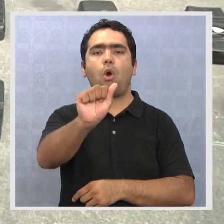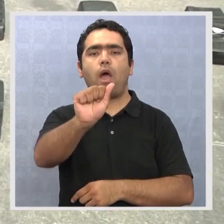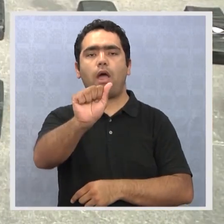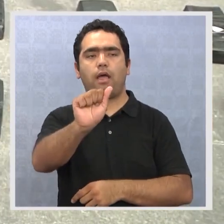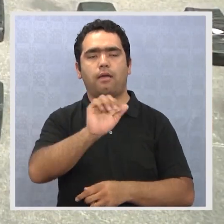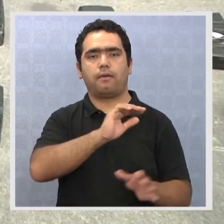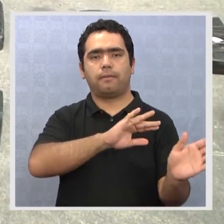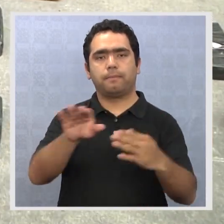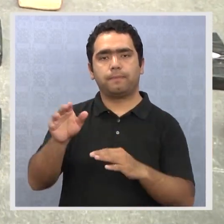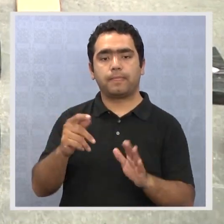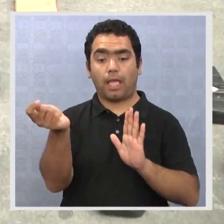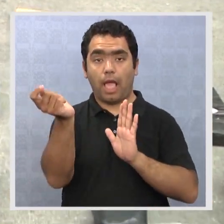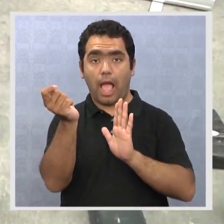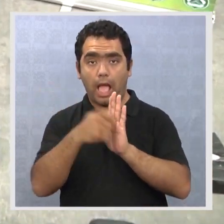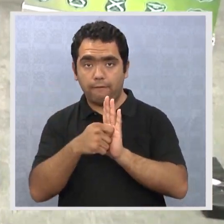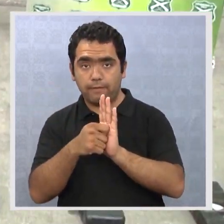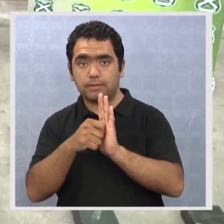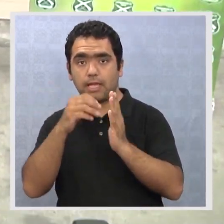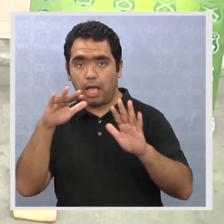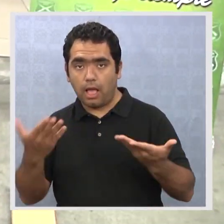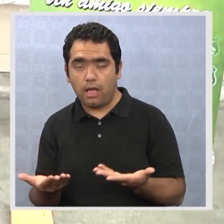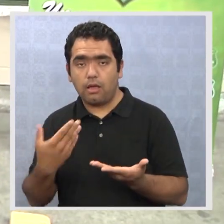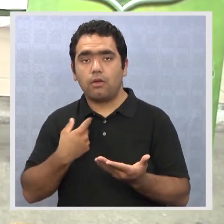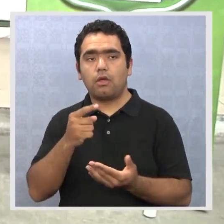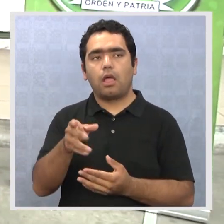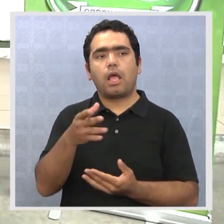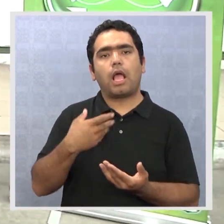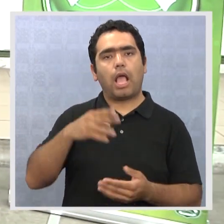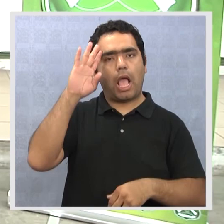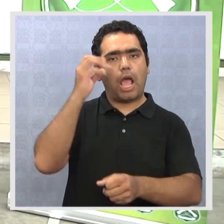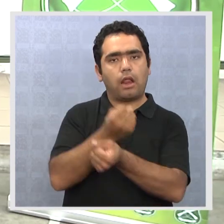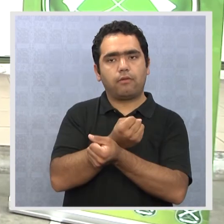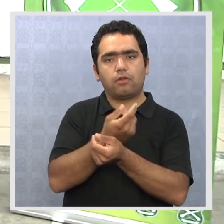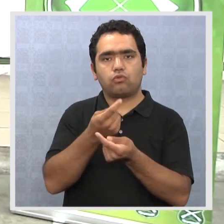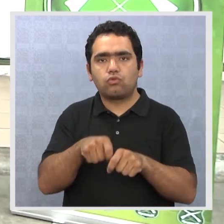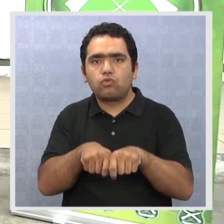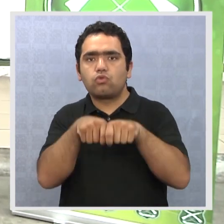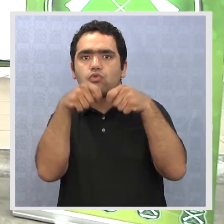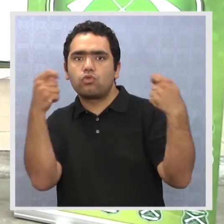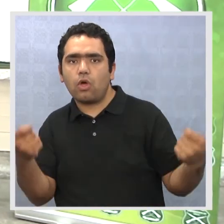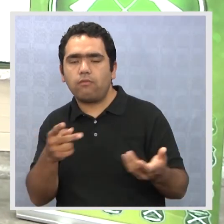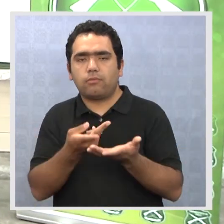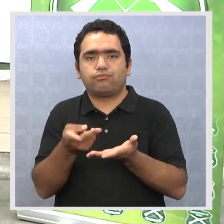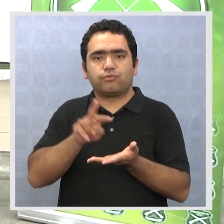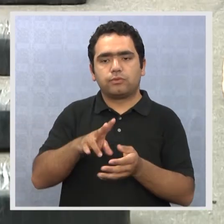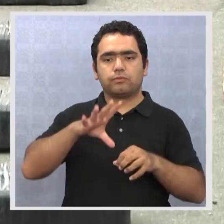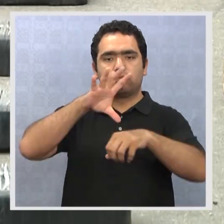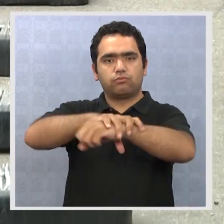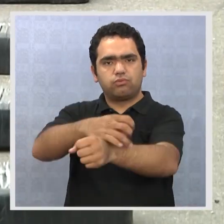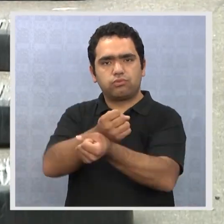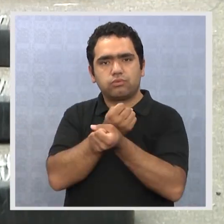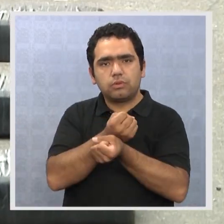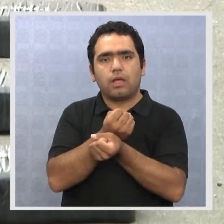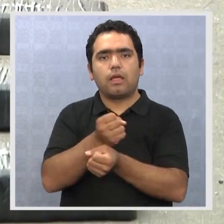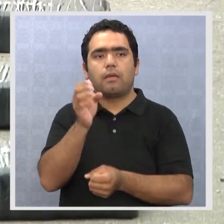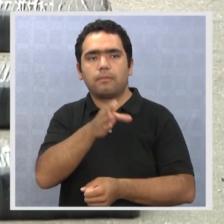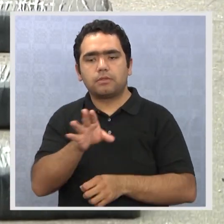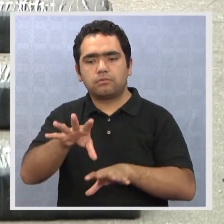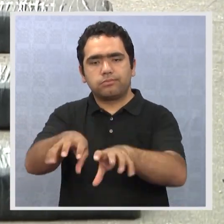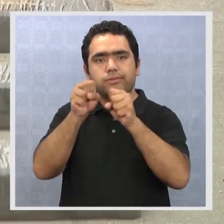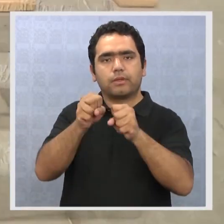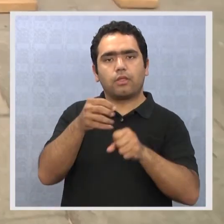a la fecha carabineros ha duplicado la incautación de droga comparado con el 2012 llegando ya a